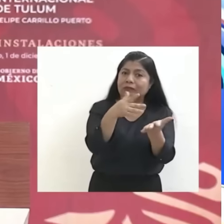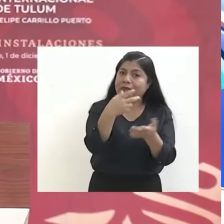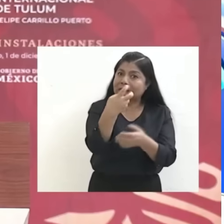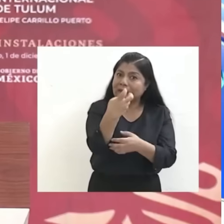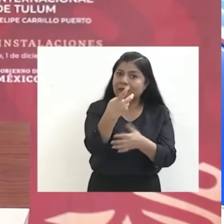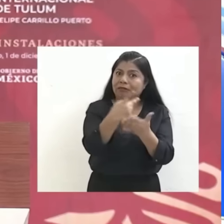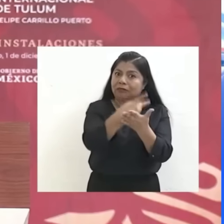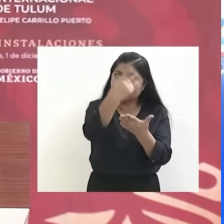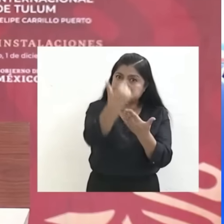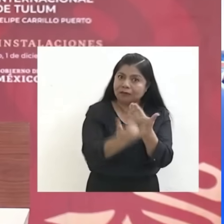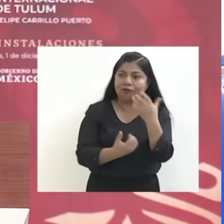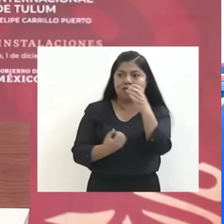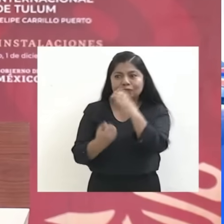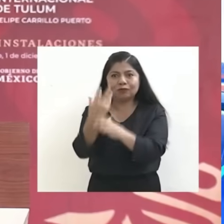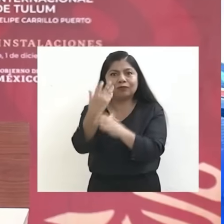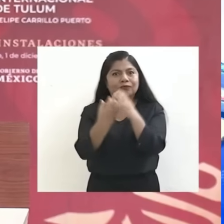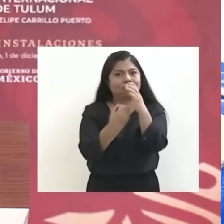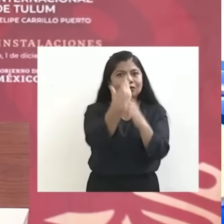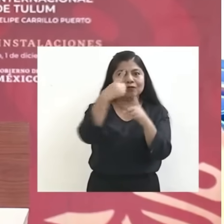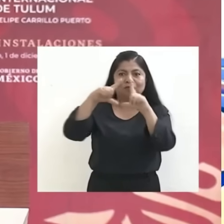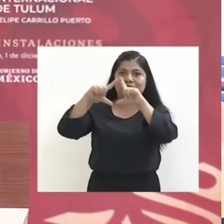Han sido también